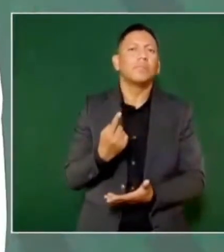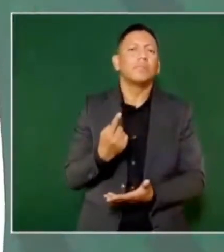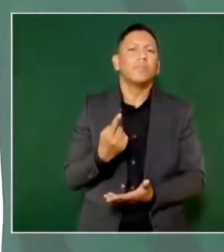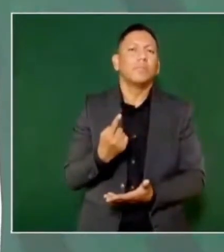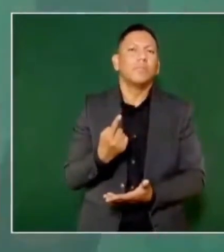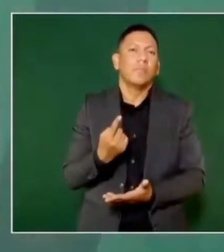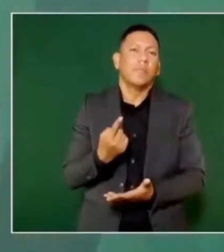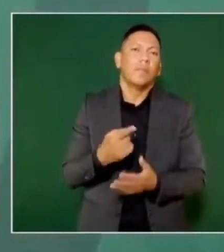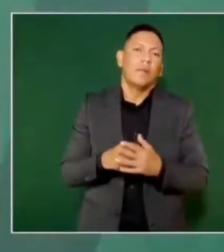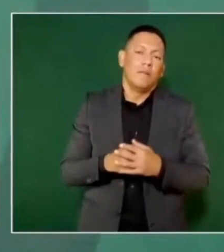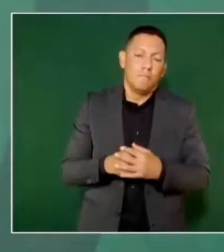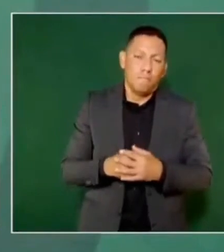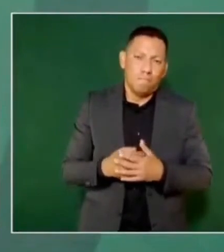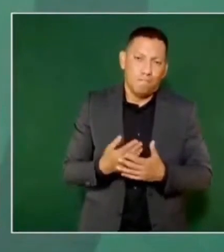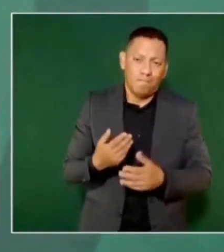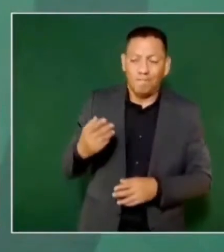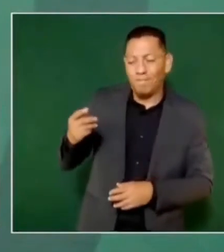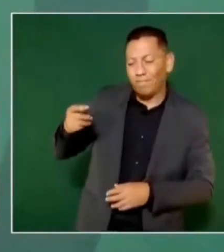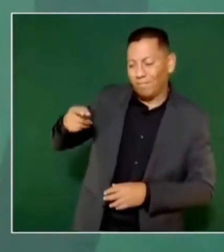manipuladores,